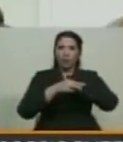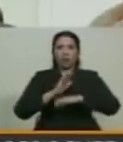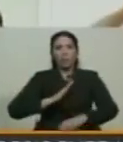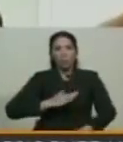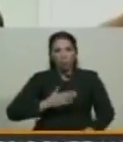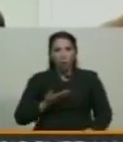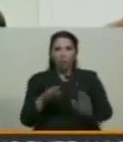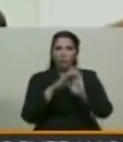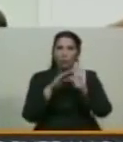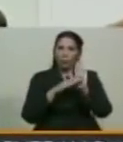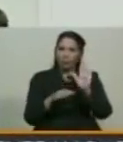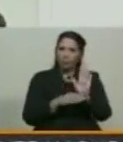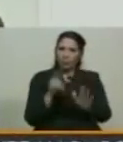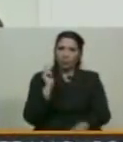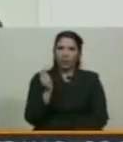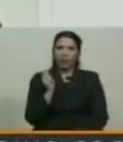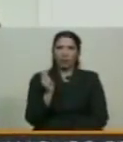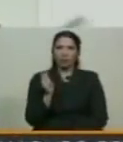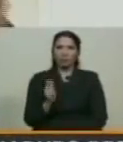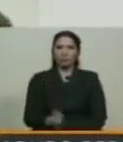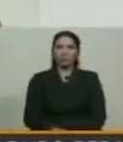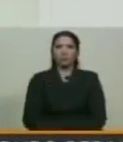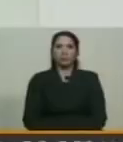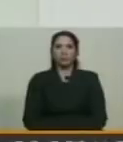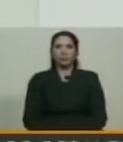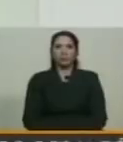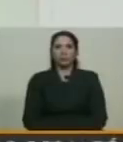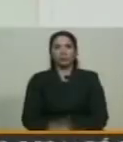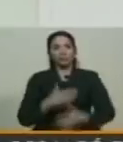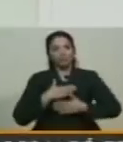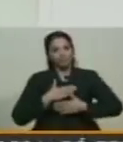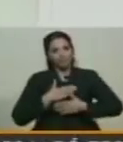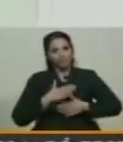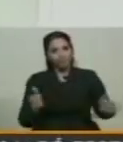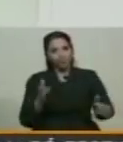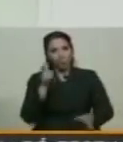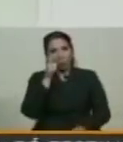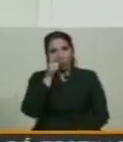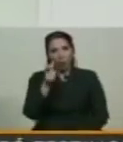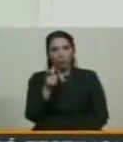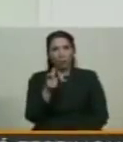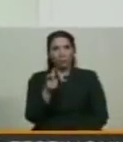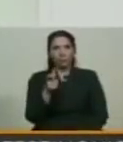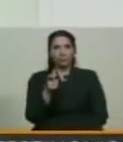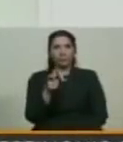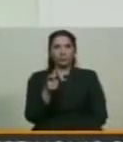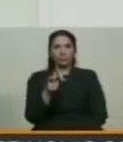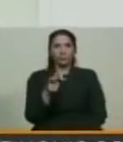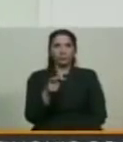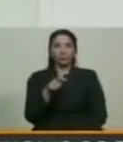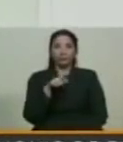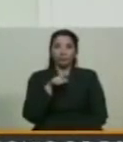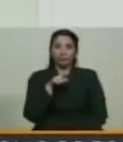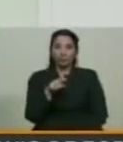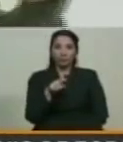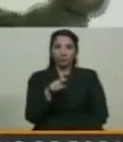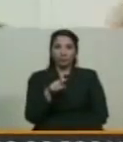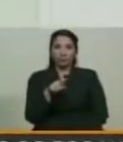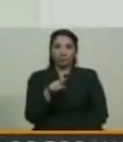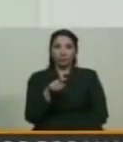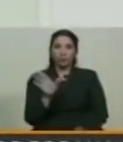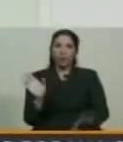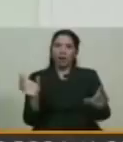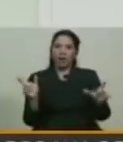su tarea. Su tarea, que es servirle al pueblo. Así pues que ha sido una